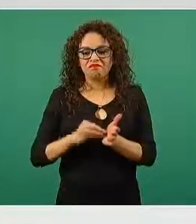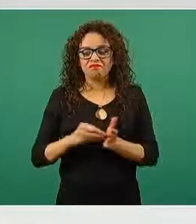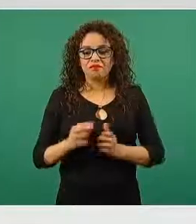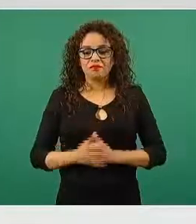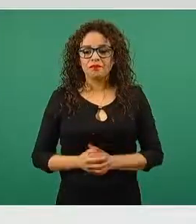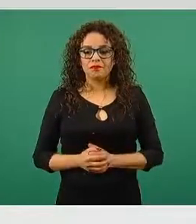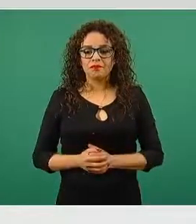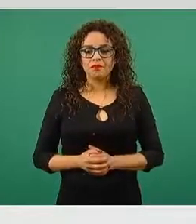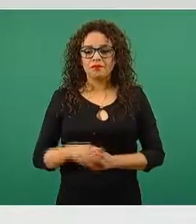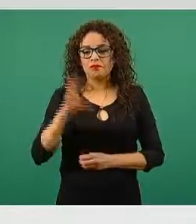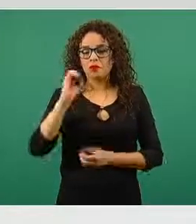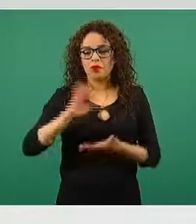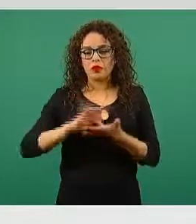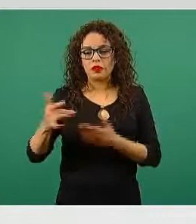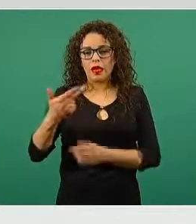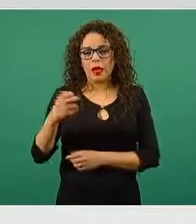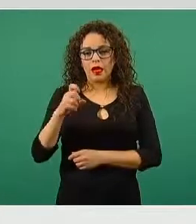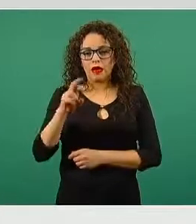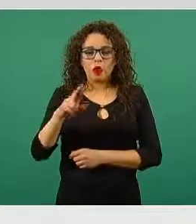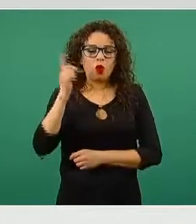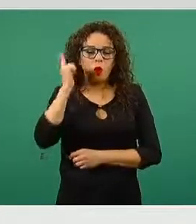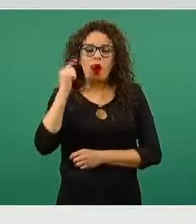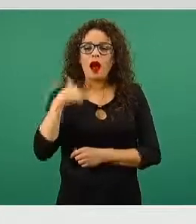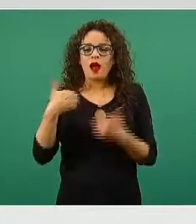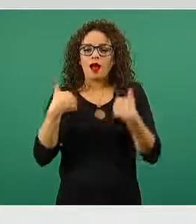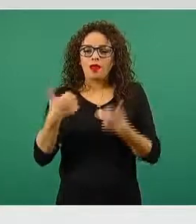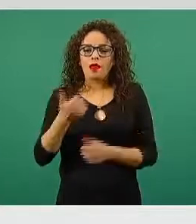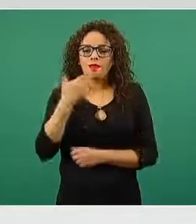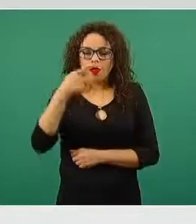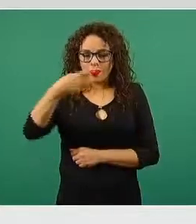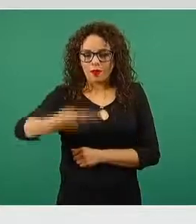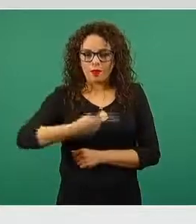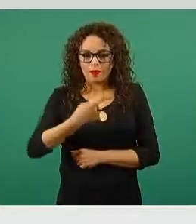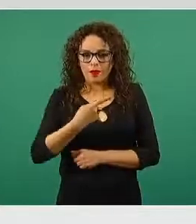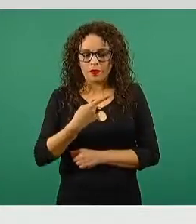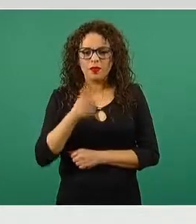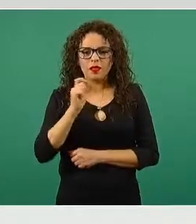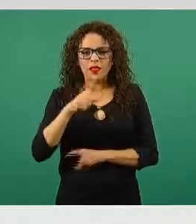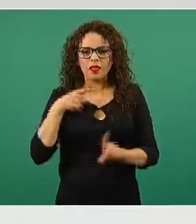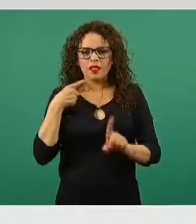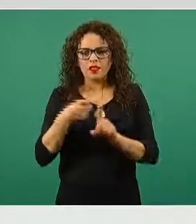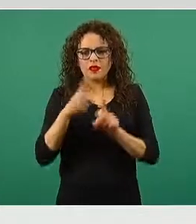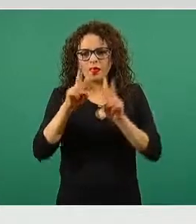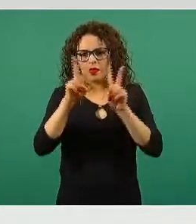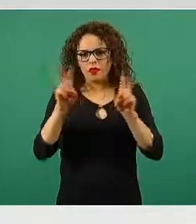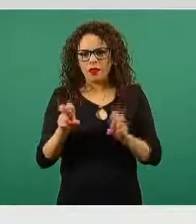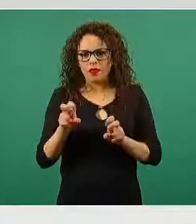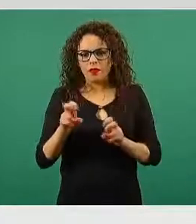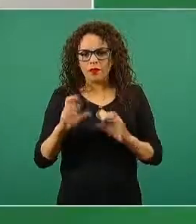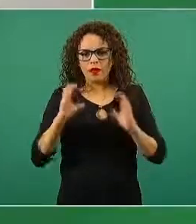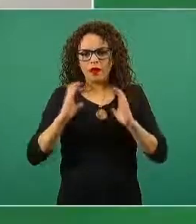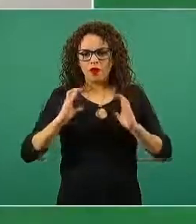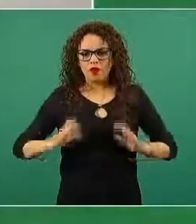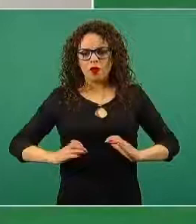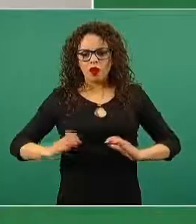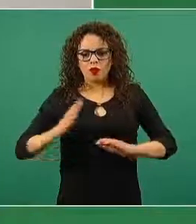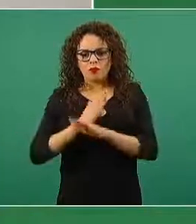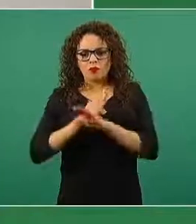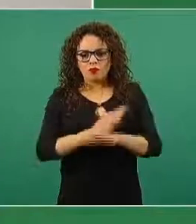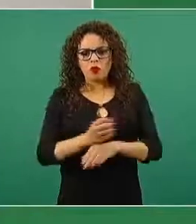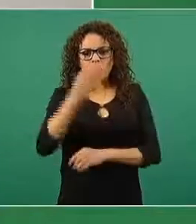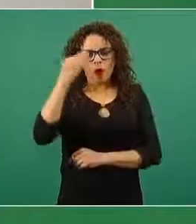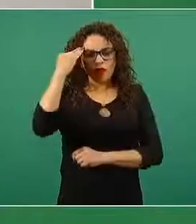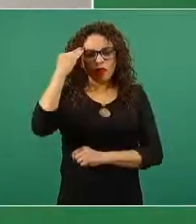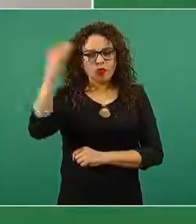Muchas gracias, Héctor. Espero haber comprendido bien la pregunta. Me parece que habla sobre la inmunidad. ¿Cuánto tiempo